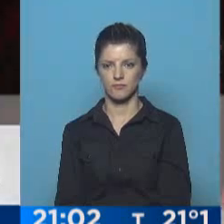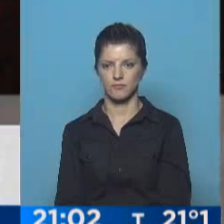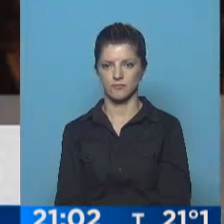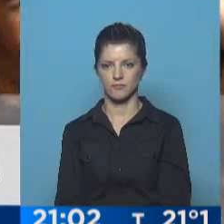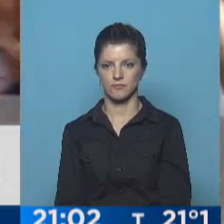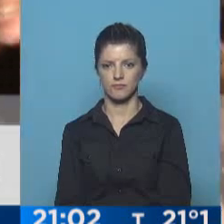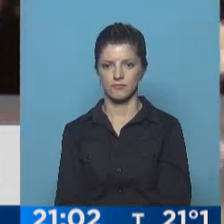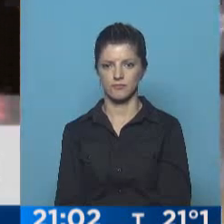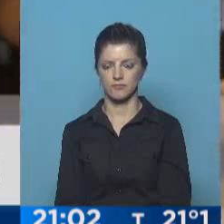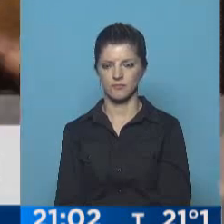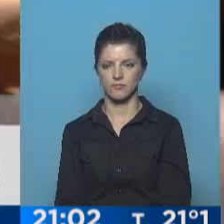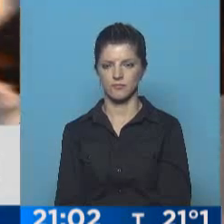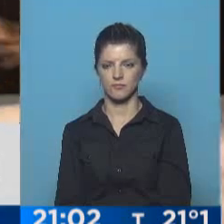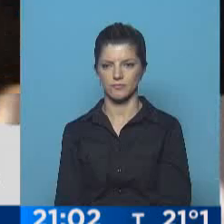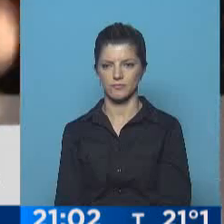soyos